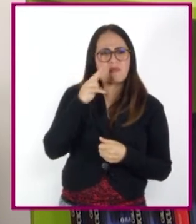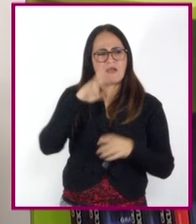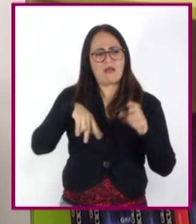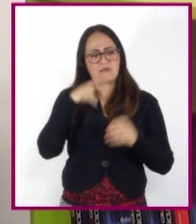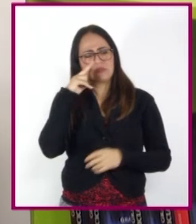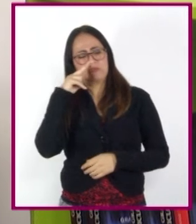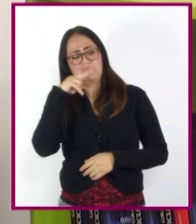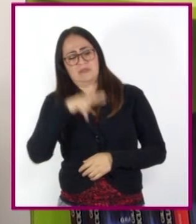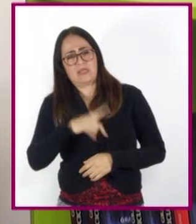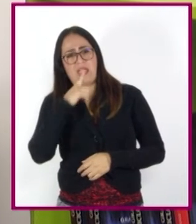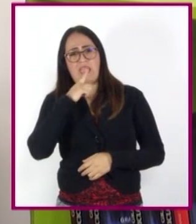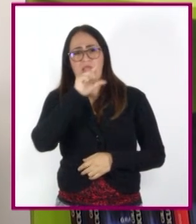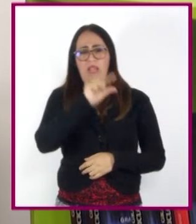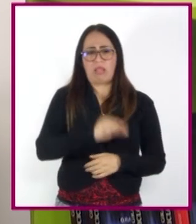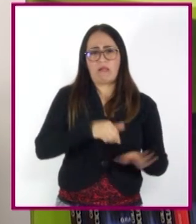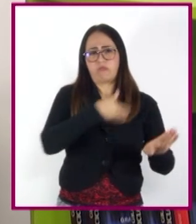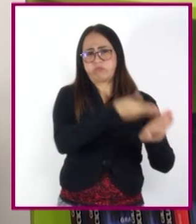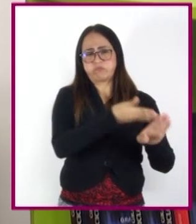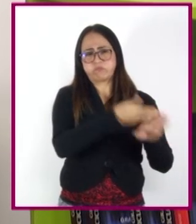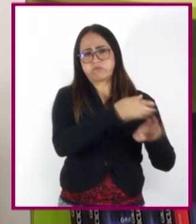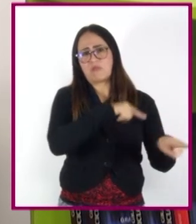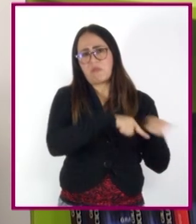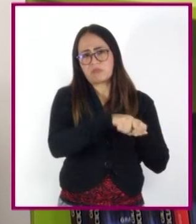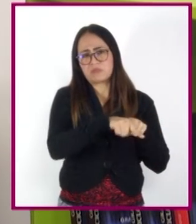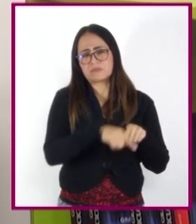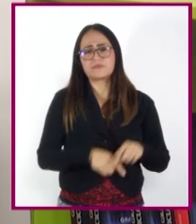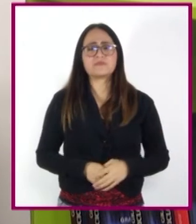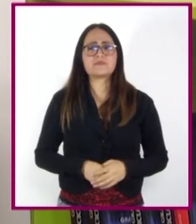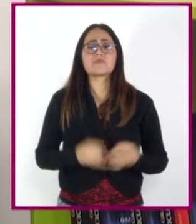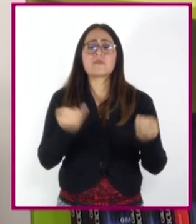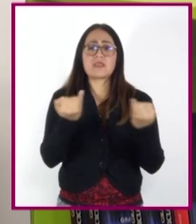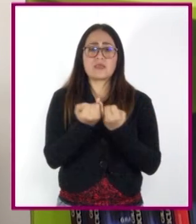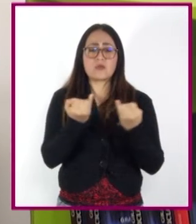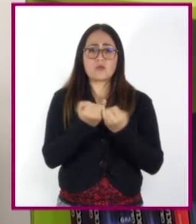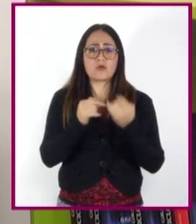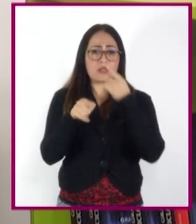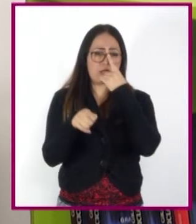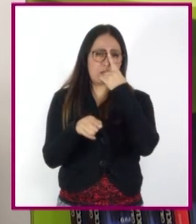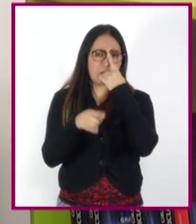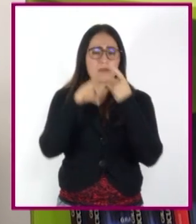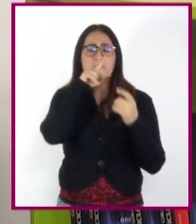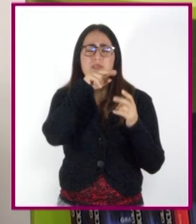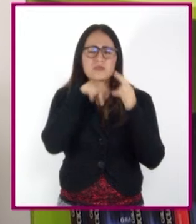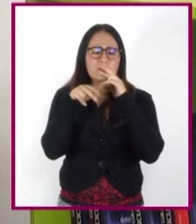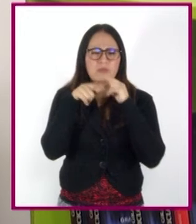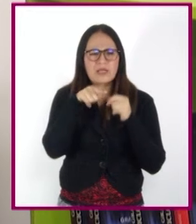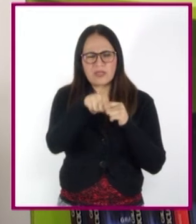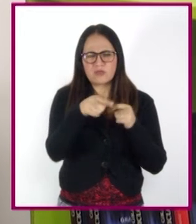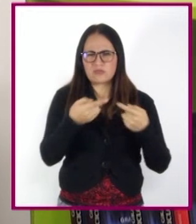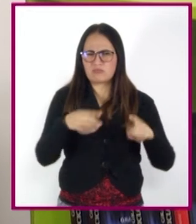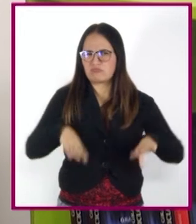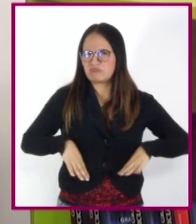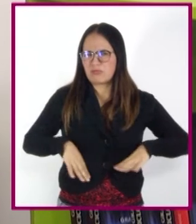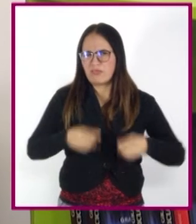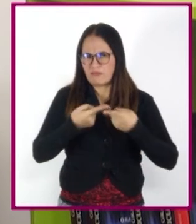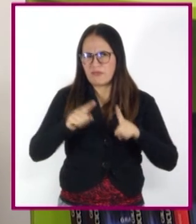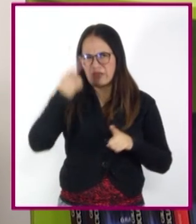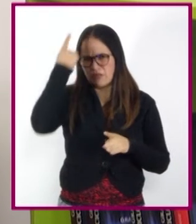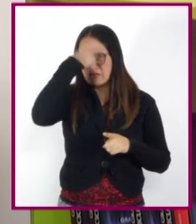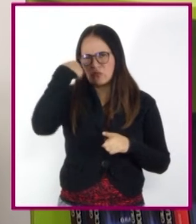o comentarios ofensivos. Además, es preocupante que por ser diferentes sean más vulnerables a